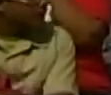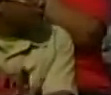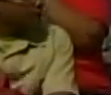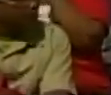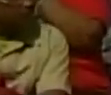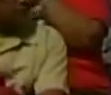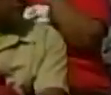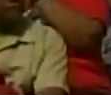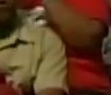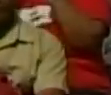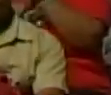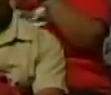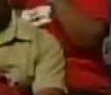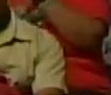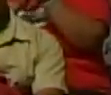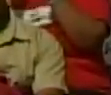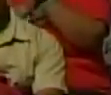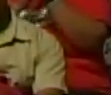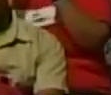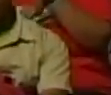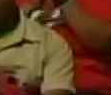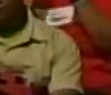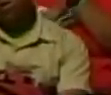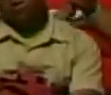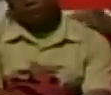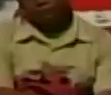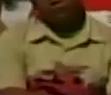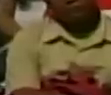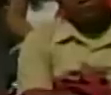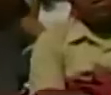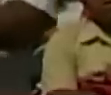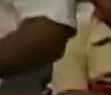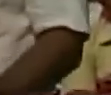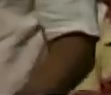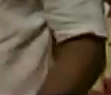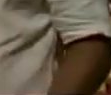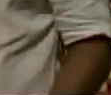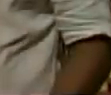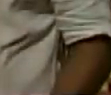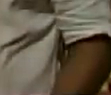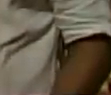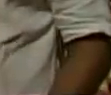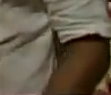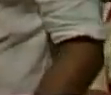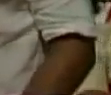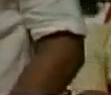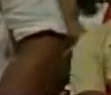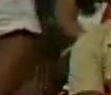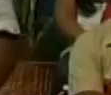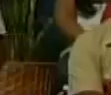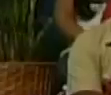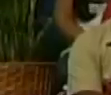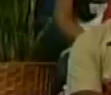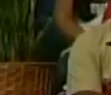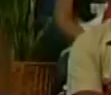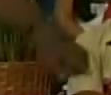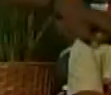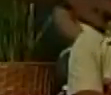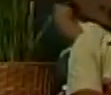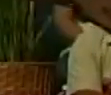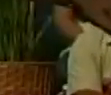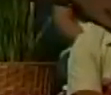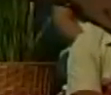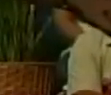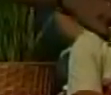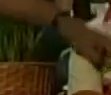¿Entiendes? Ellos nos están atacando por la alimentación y los medicamentos. Ahorita vieron lo de